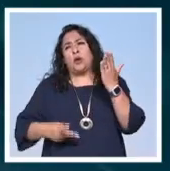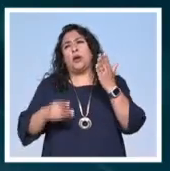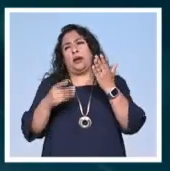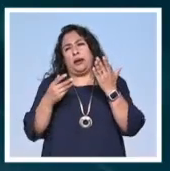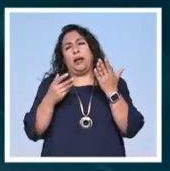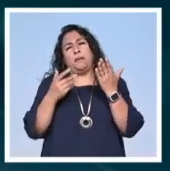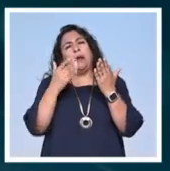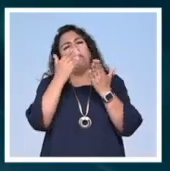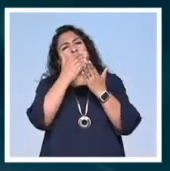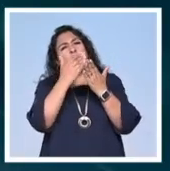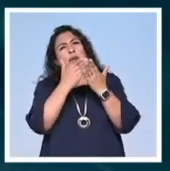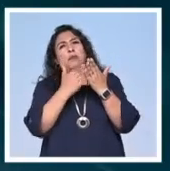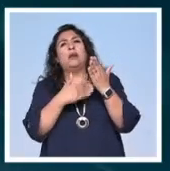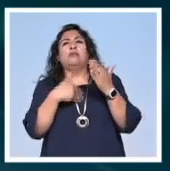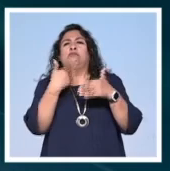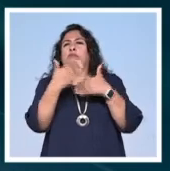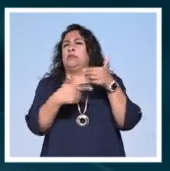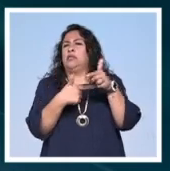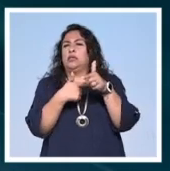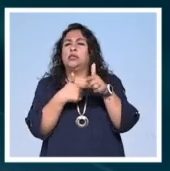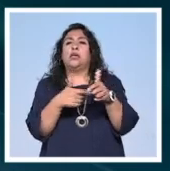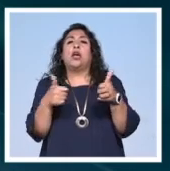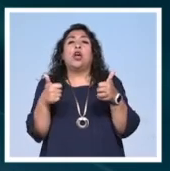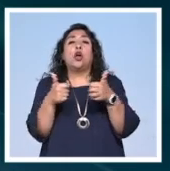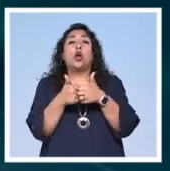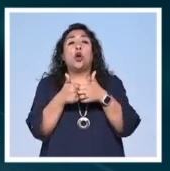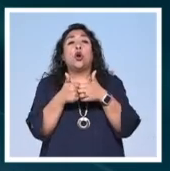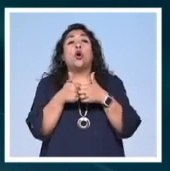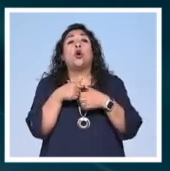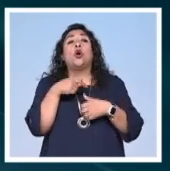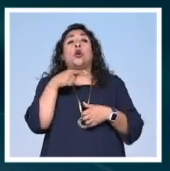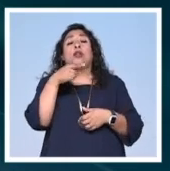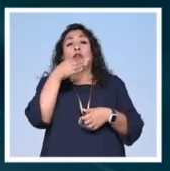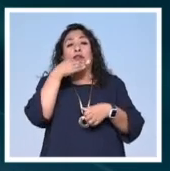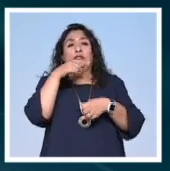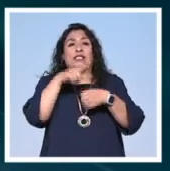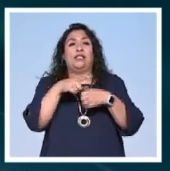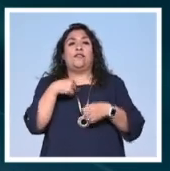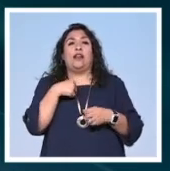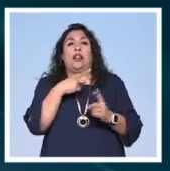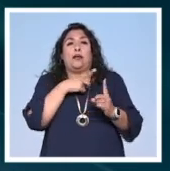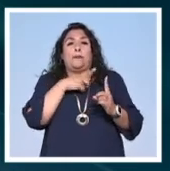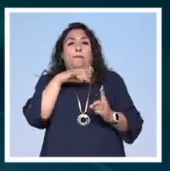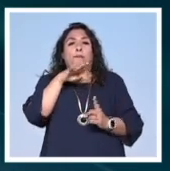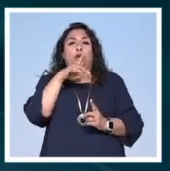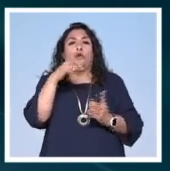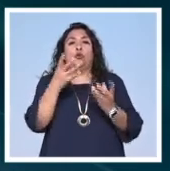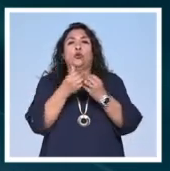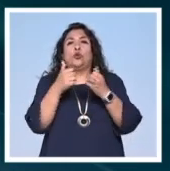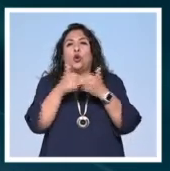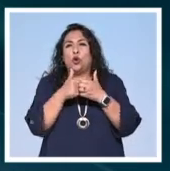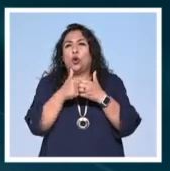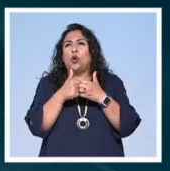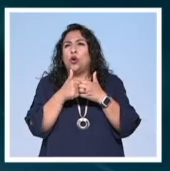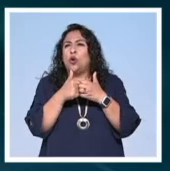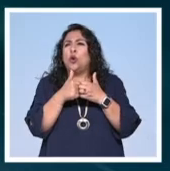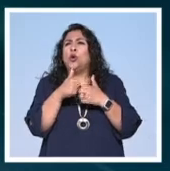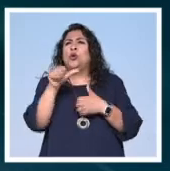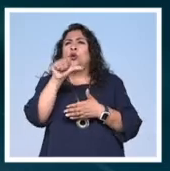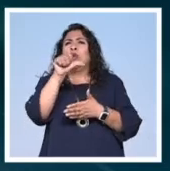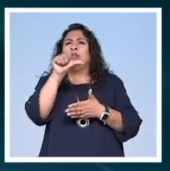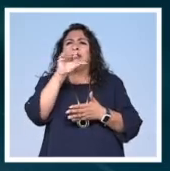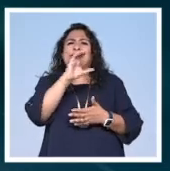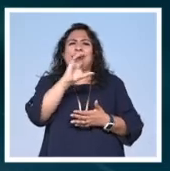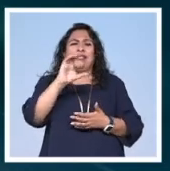eh con eh el evento del festival de monólogos que hicimos en conjunto con el central el centro